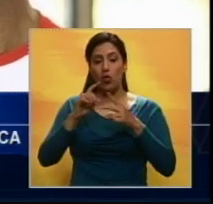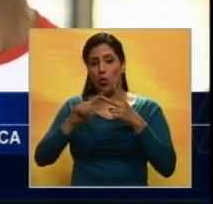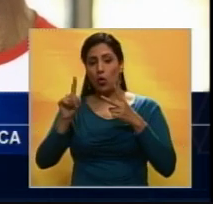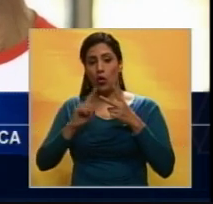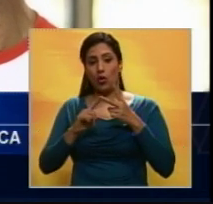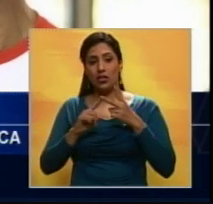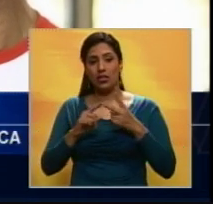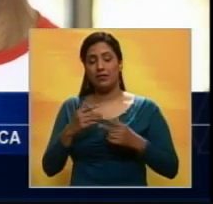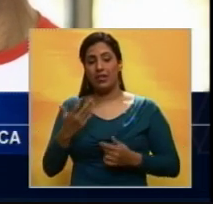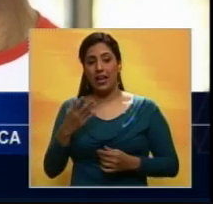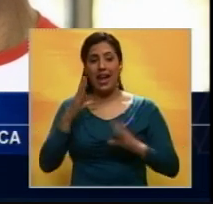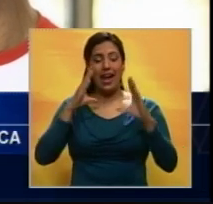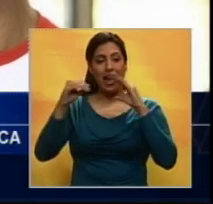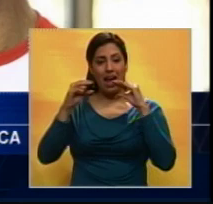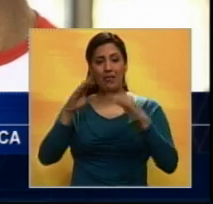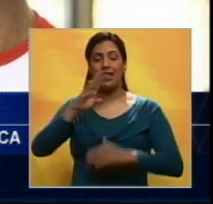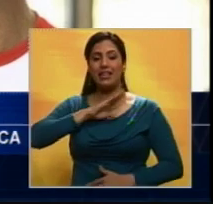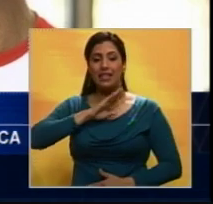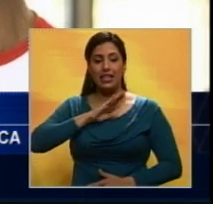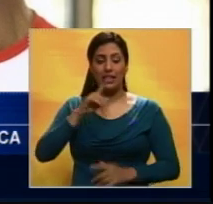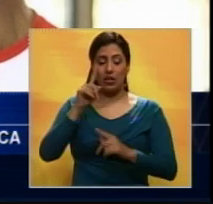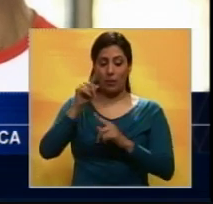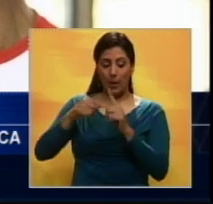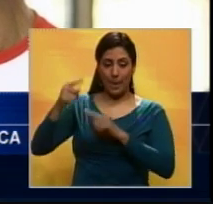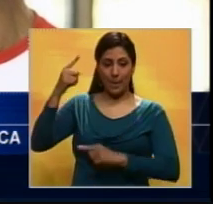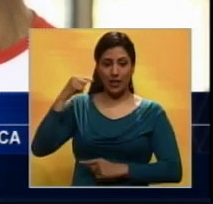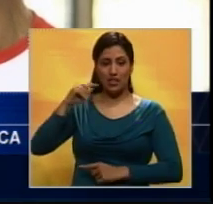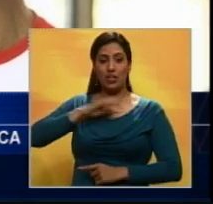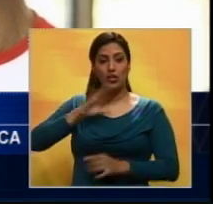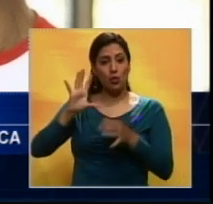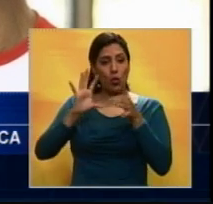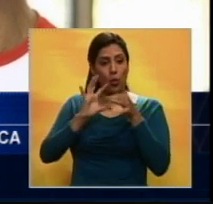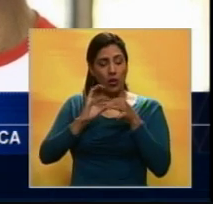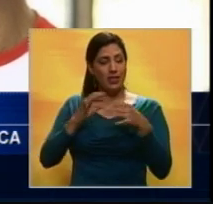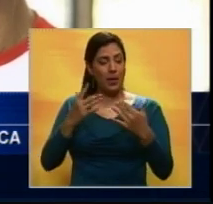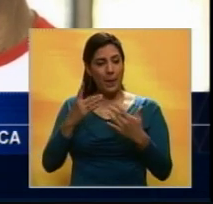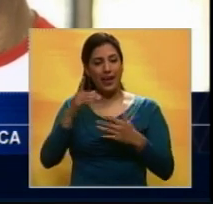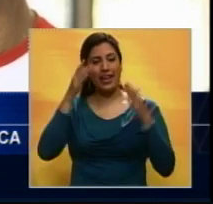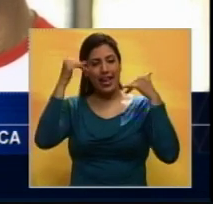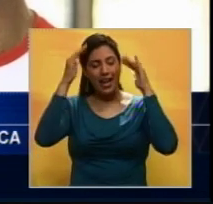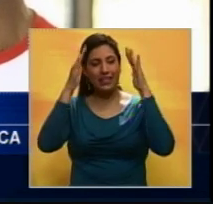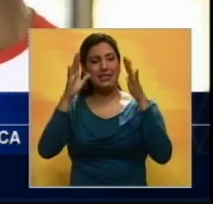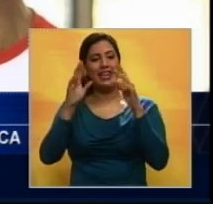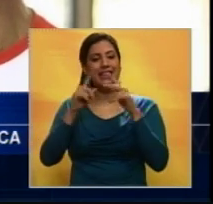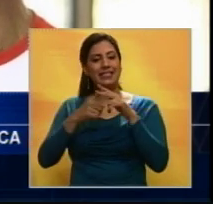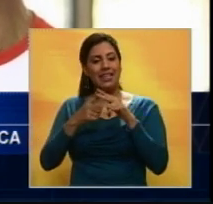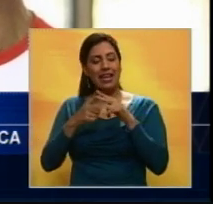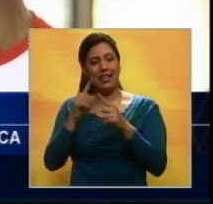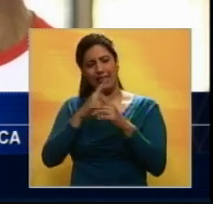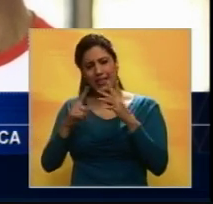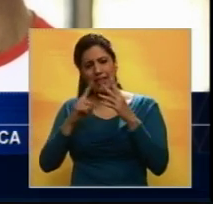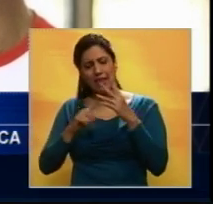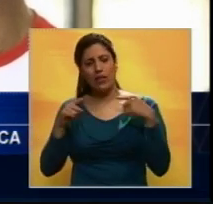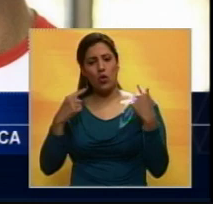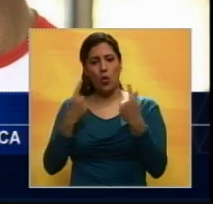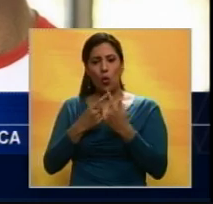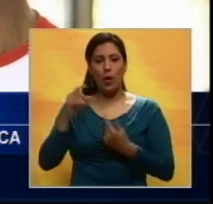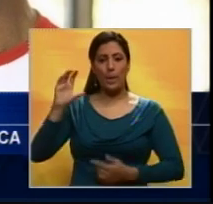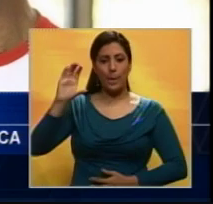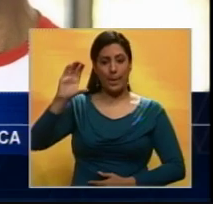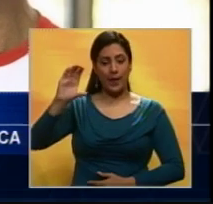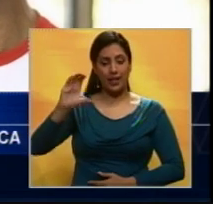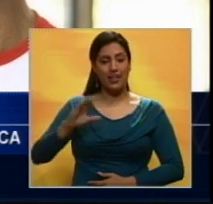Vázquez. En conversaciones que tuvimos en el pasado, hicimos una alianza para dictar estos talleres en diferentes partes del